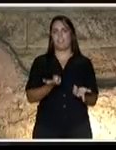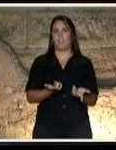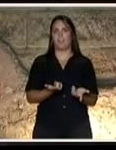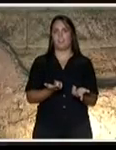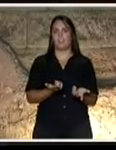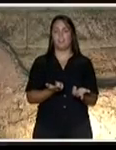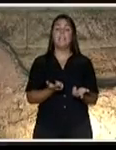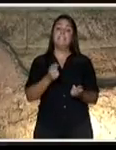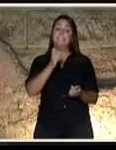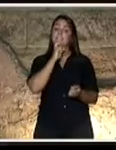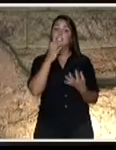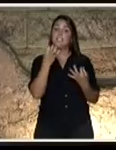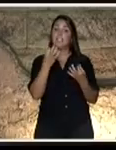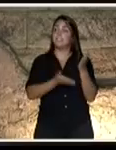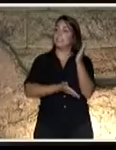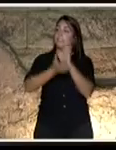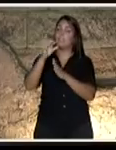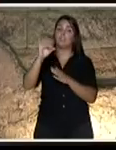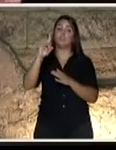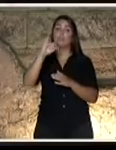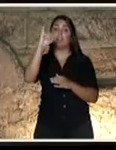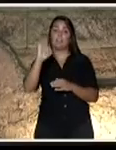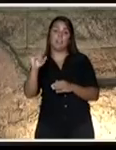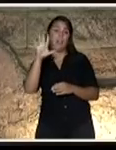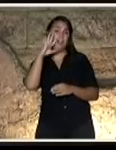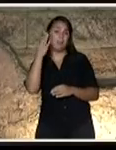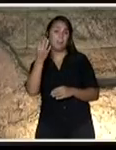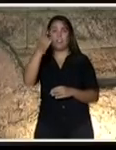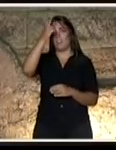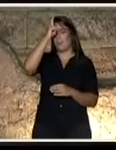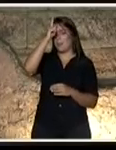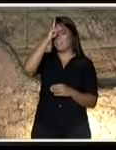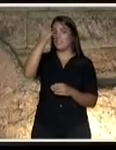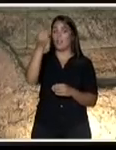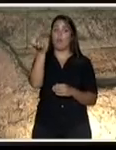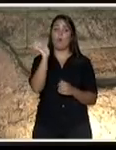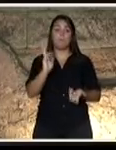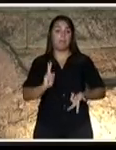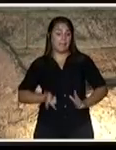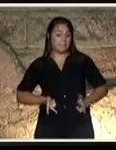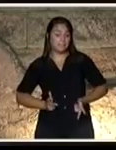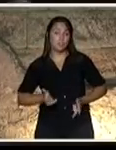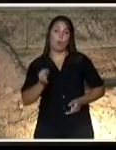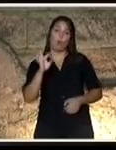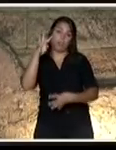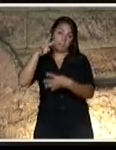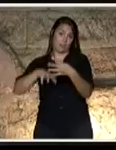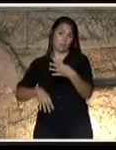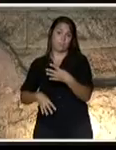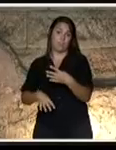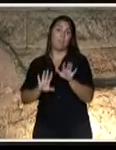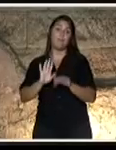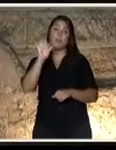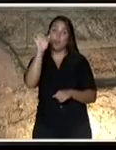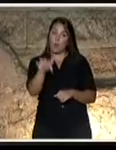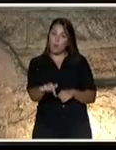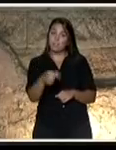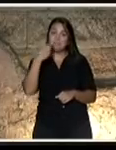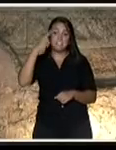tuvieron los que se fueron a Suiza, a Francia, a Alemania, al País Vasco y Cataluña, y aún hoy no se